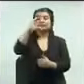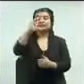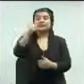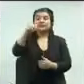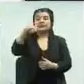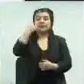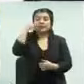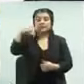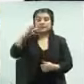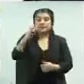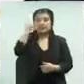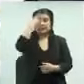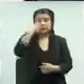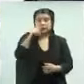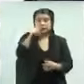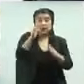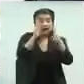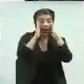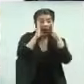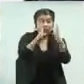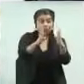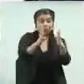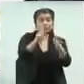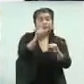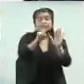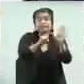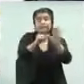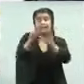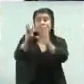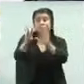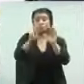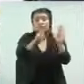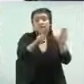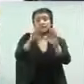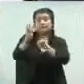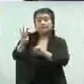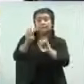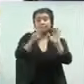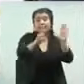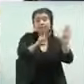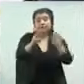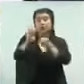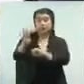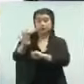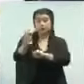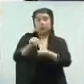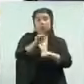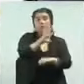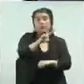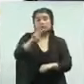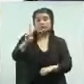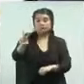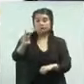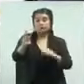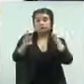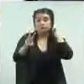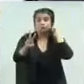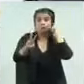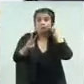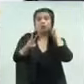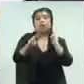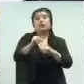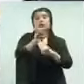que apuntara a estas rutas. La 68, la 73, 74, 42 y la